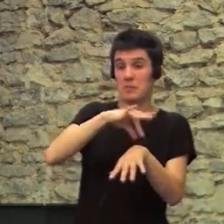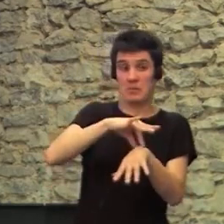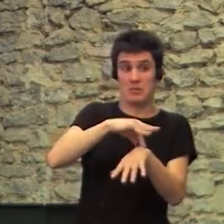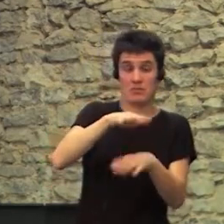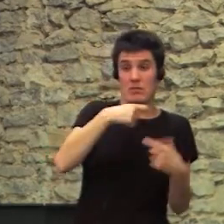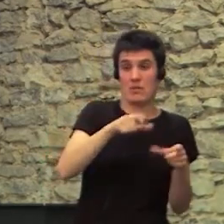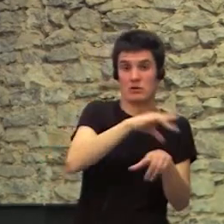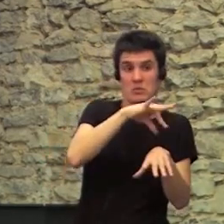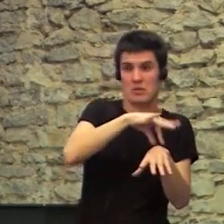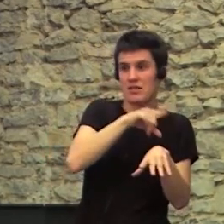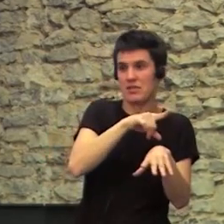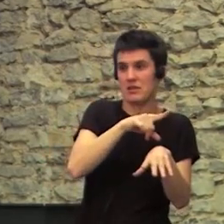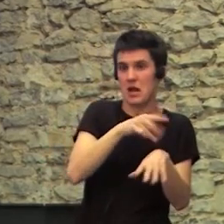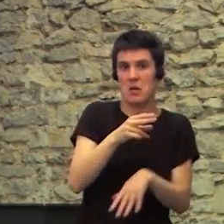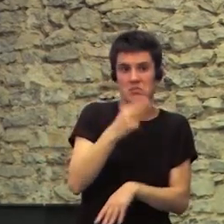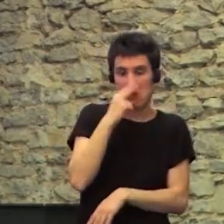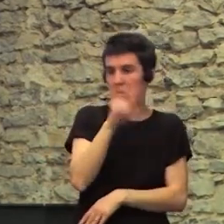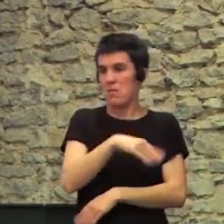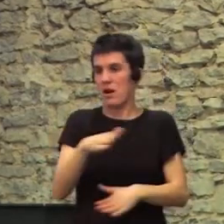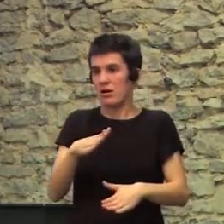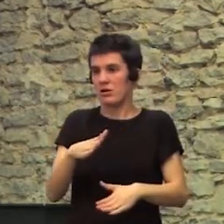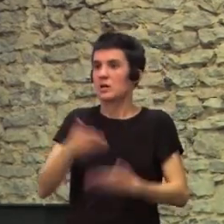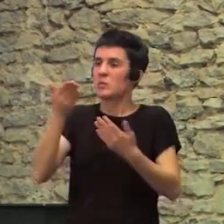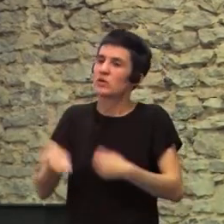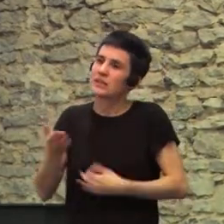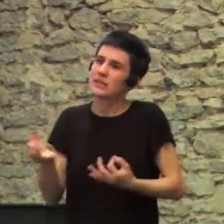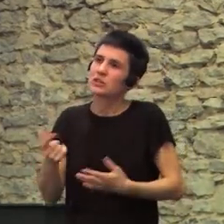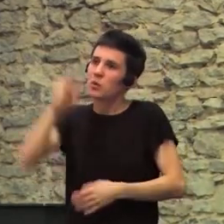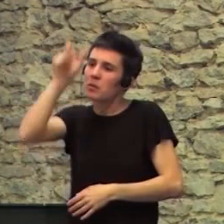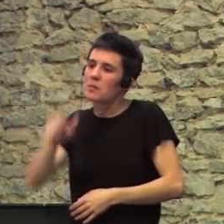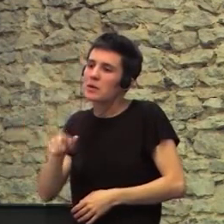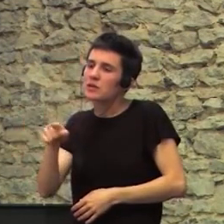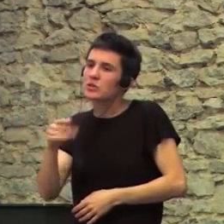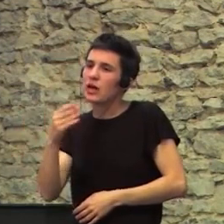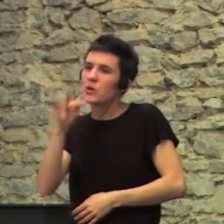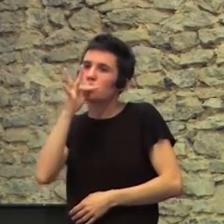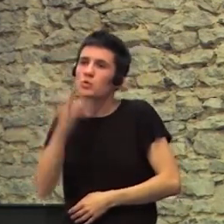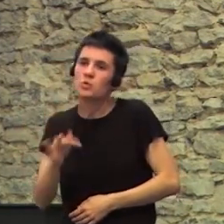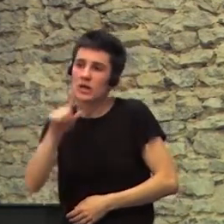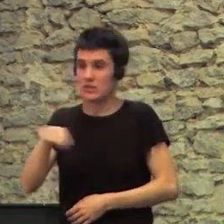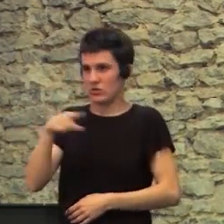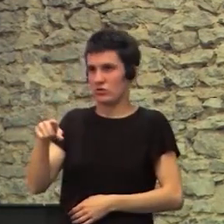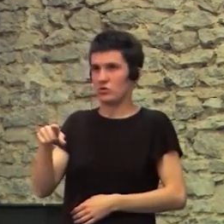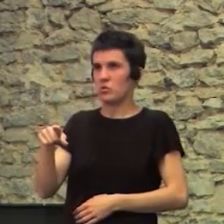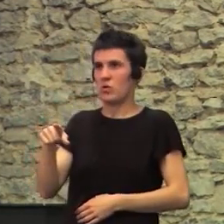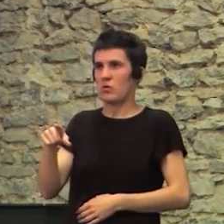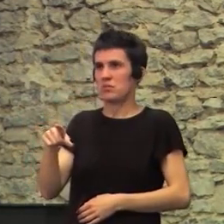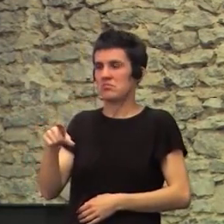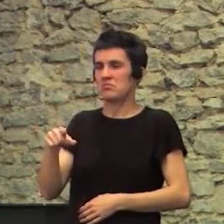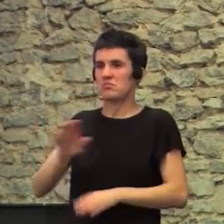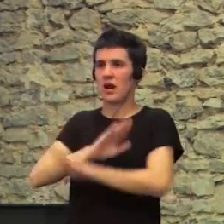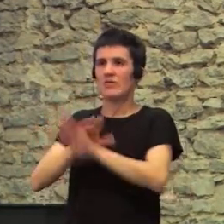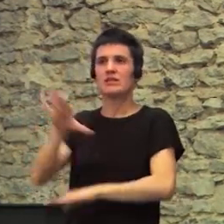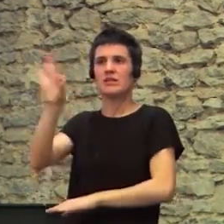efecto. O sea, la importancia era esa ceremonia de elección y de juramento, que o sea, era una decisión legal y una